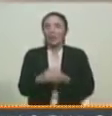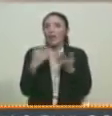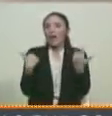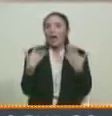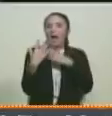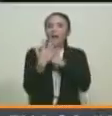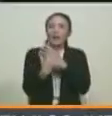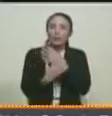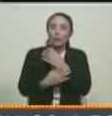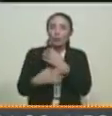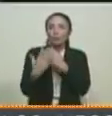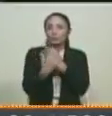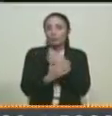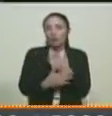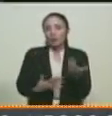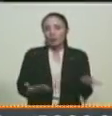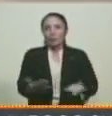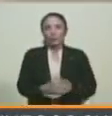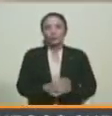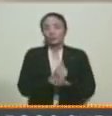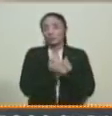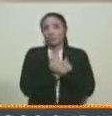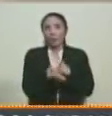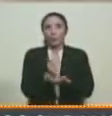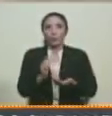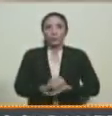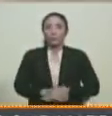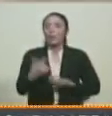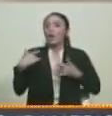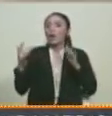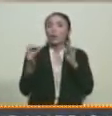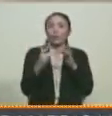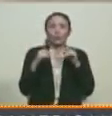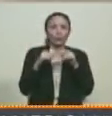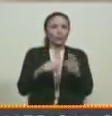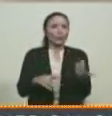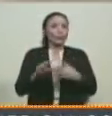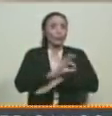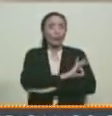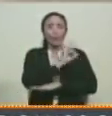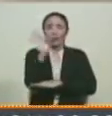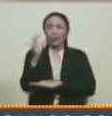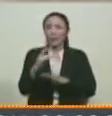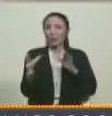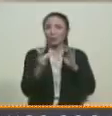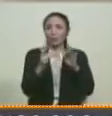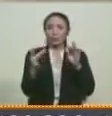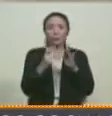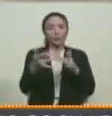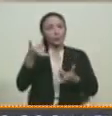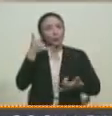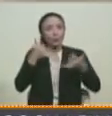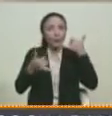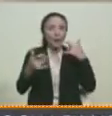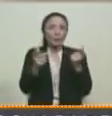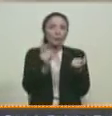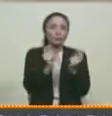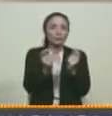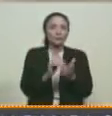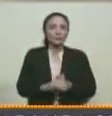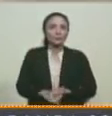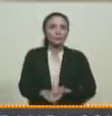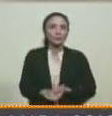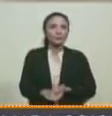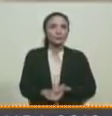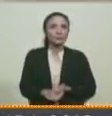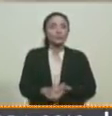cariñoso, y además, bueno, tenemos contacto permanente las 24 horas del día. Es un hombre que tiene